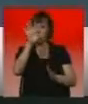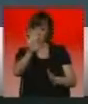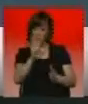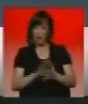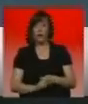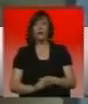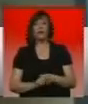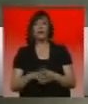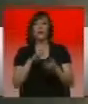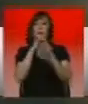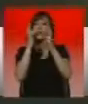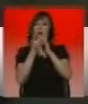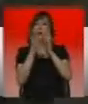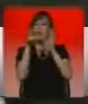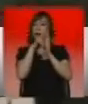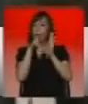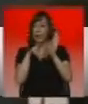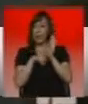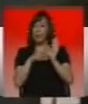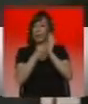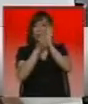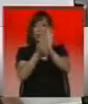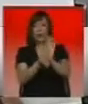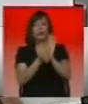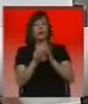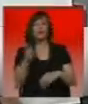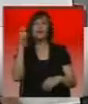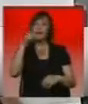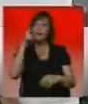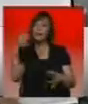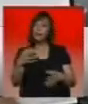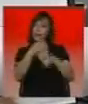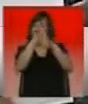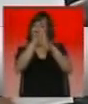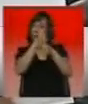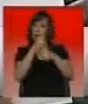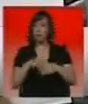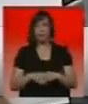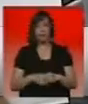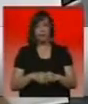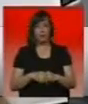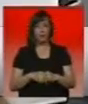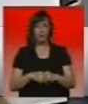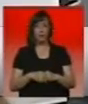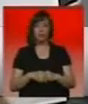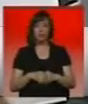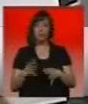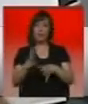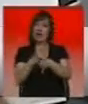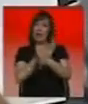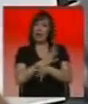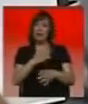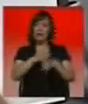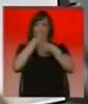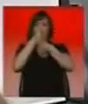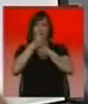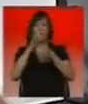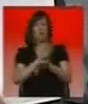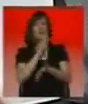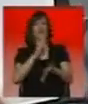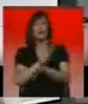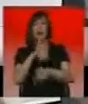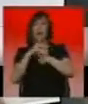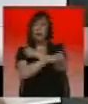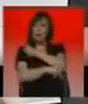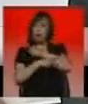la administración, utilización y control de bienes del sector público de la Contraloría. Que no aseguró la escuela del milenio de